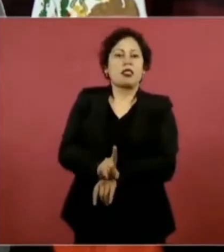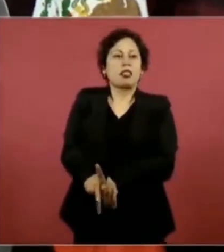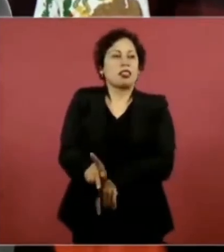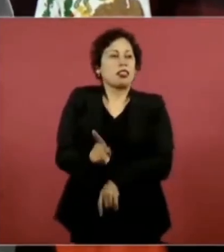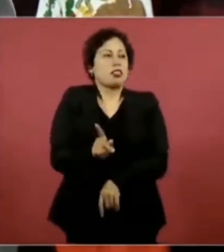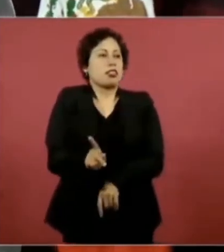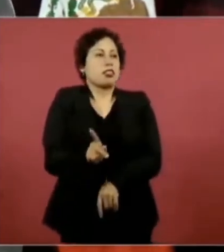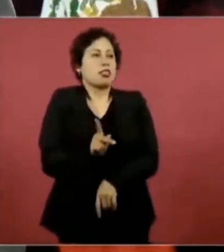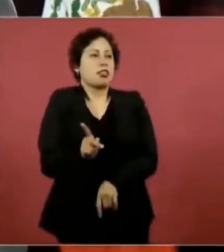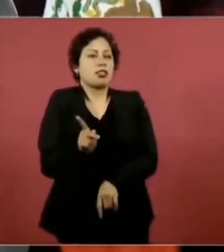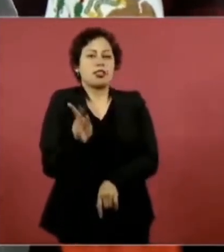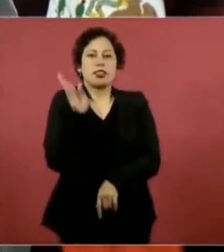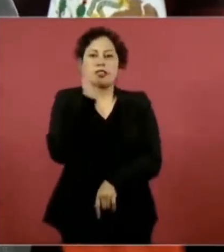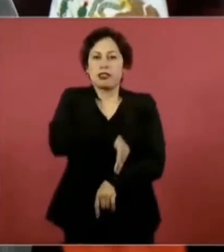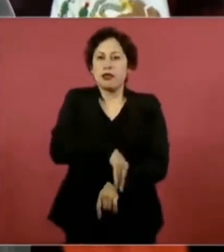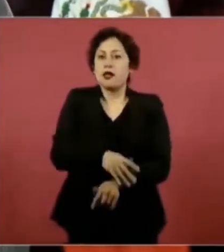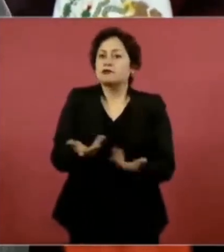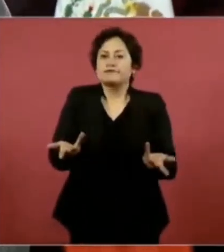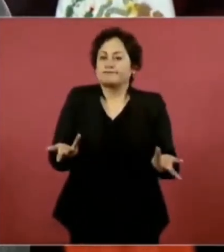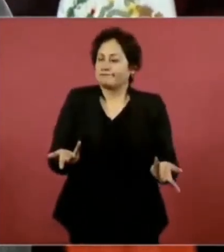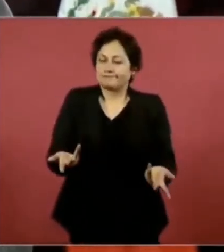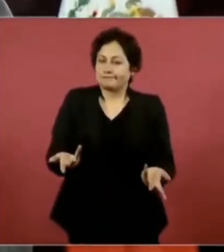como fue mucho tiempo en México,